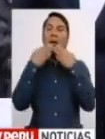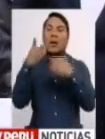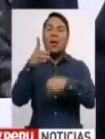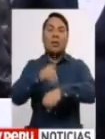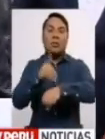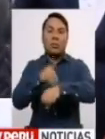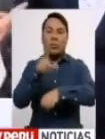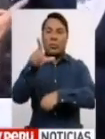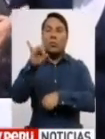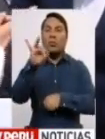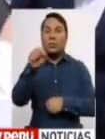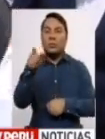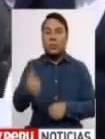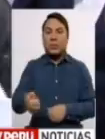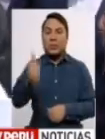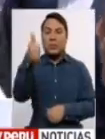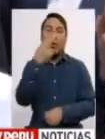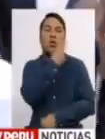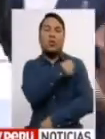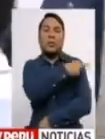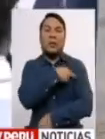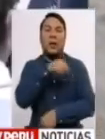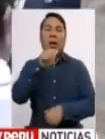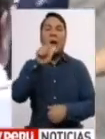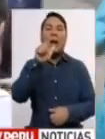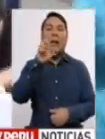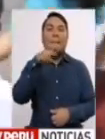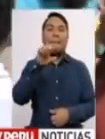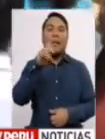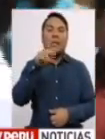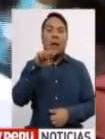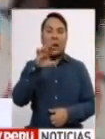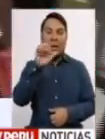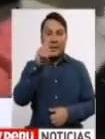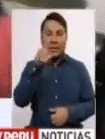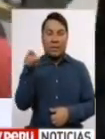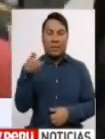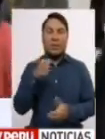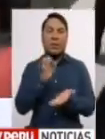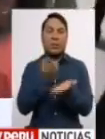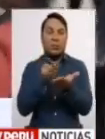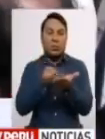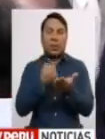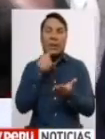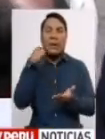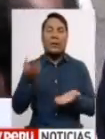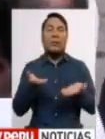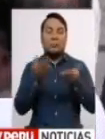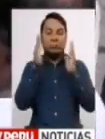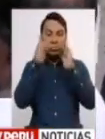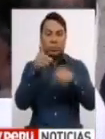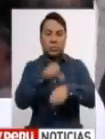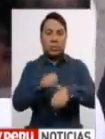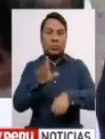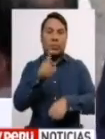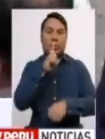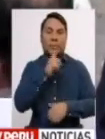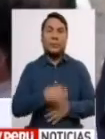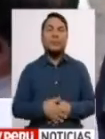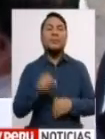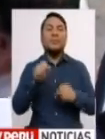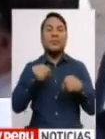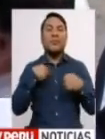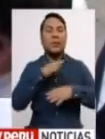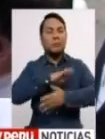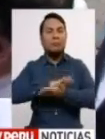Brownley, gerente del Almenara, y al equipo de profesionales y técnicos de salud que atendieron a su padre. Feliz, tranquilo de tener a mi papá